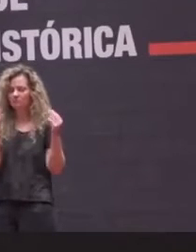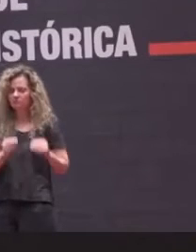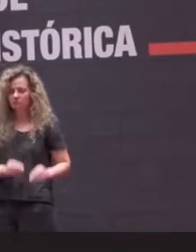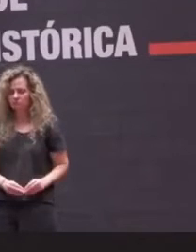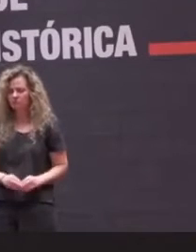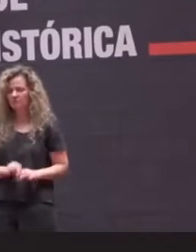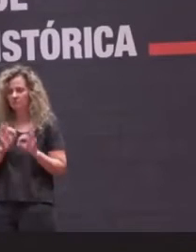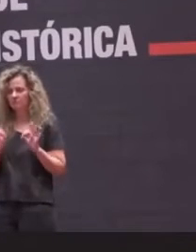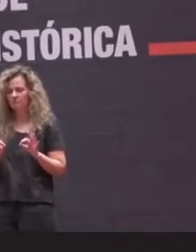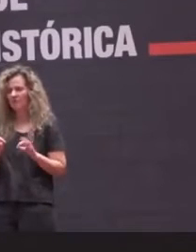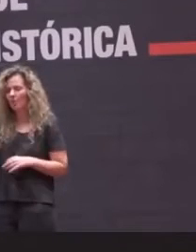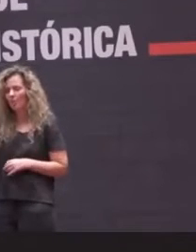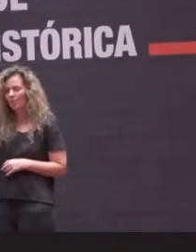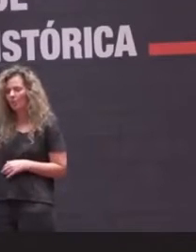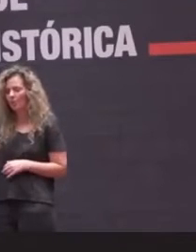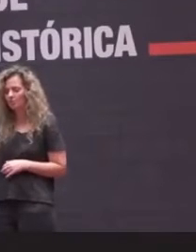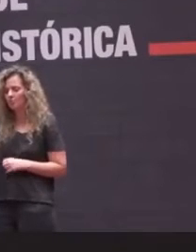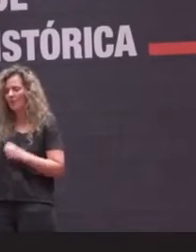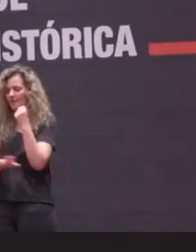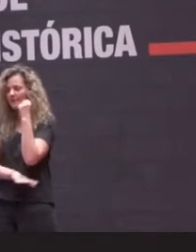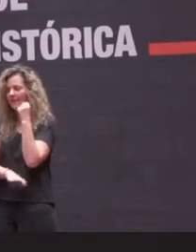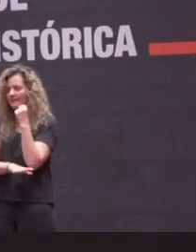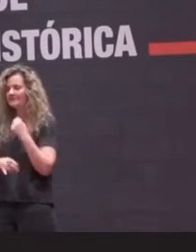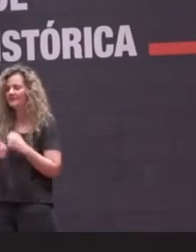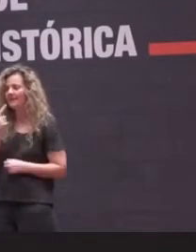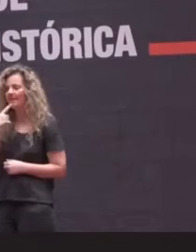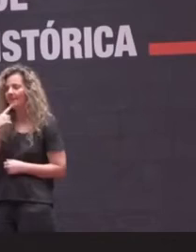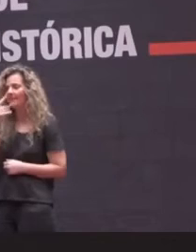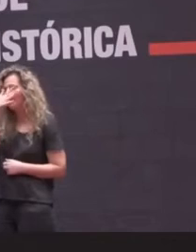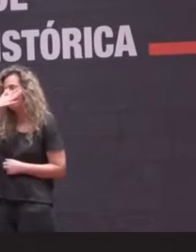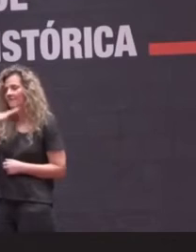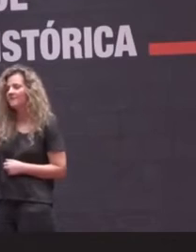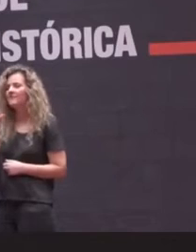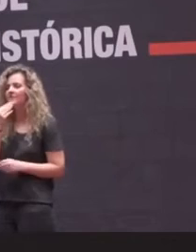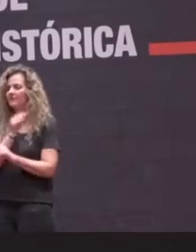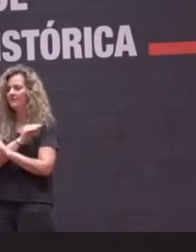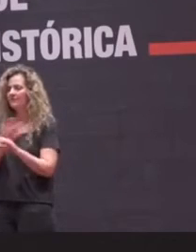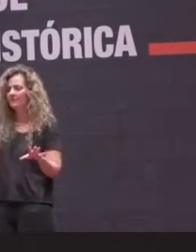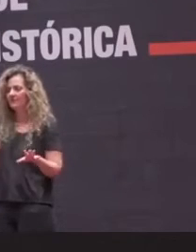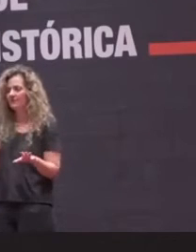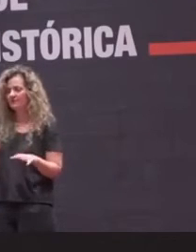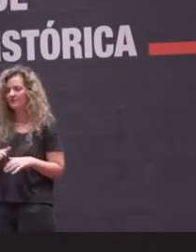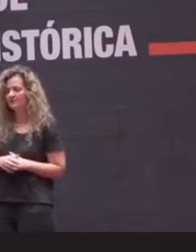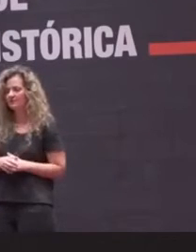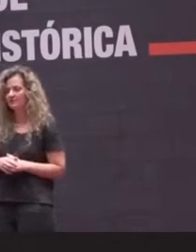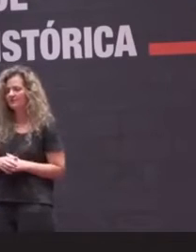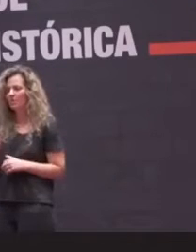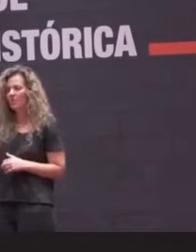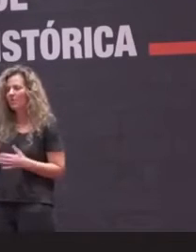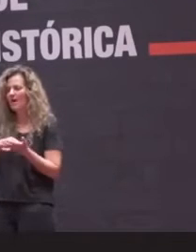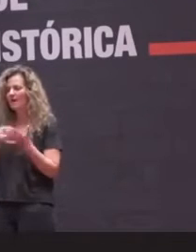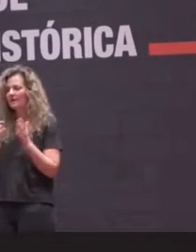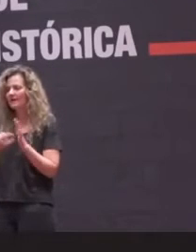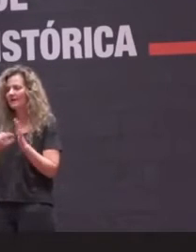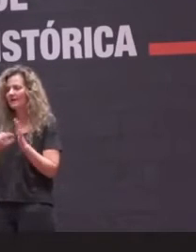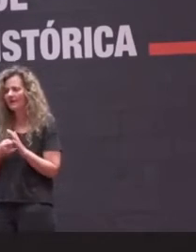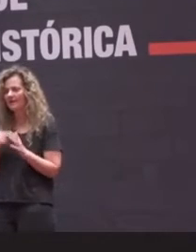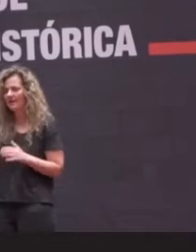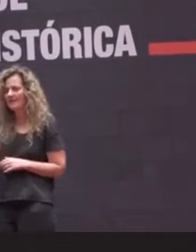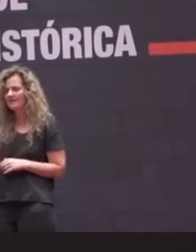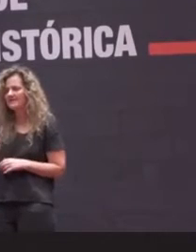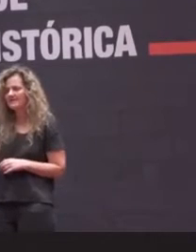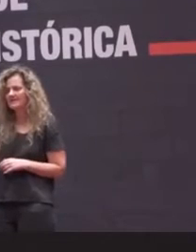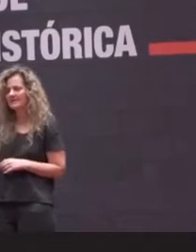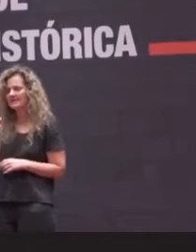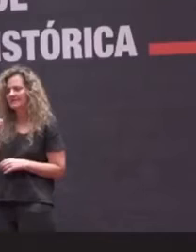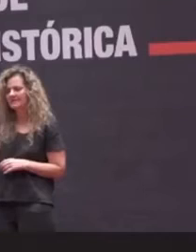armada. É unha sentencia que toma como base unha demanda fantástica, das mellores que ouvín, que é a que plantaron Javier e Adela,